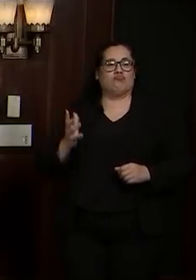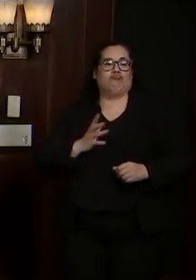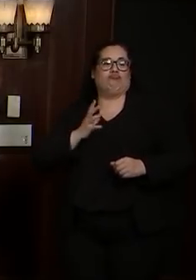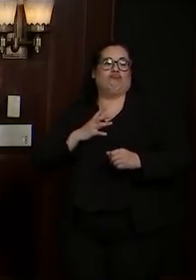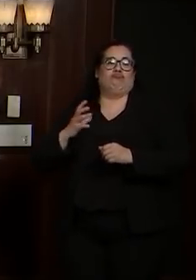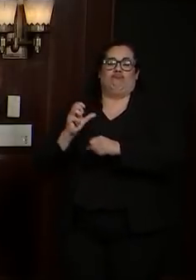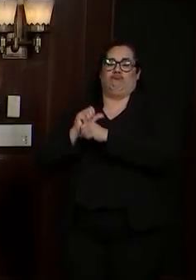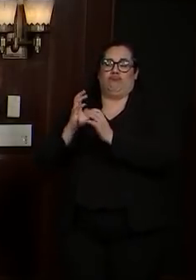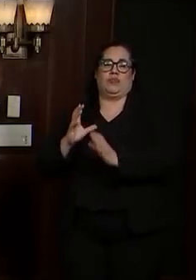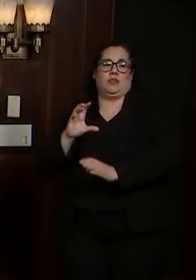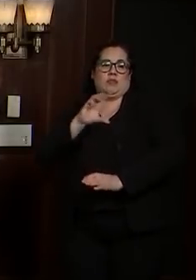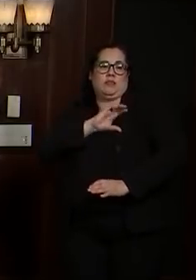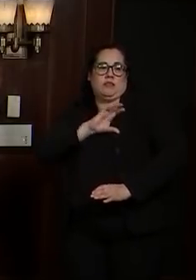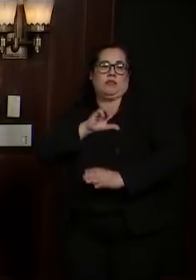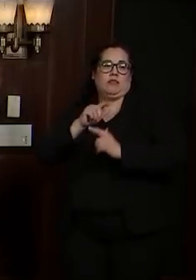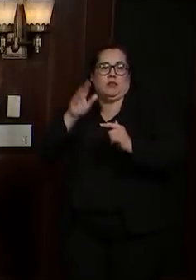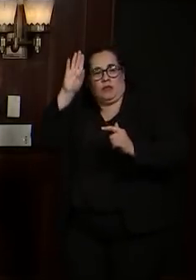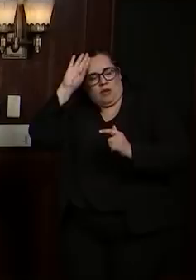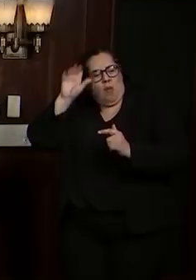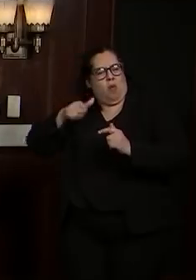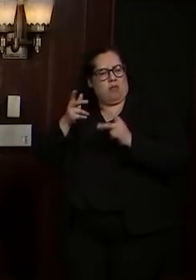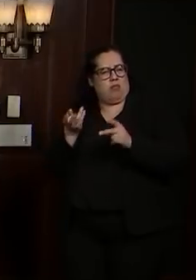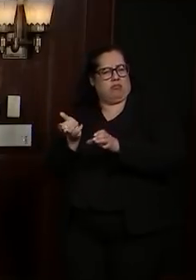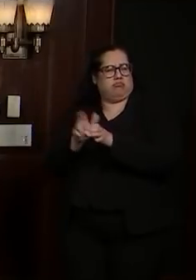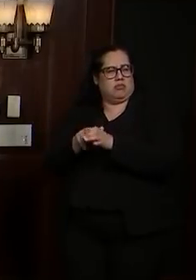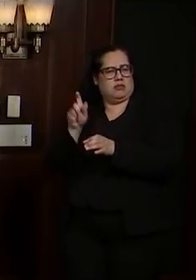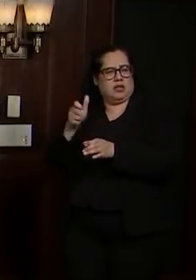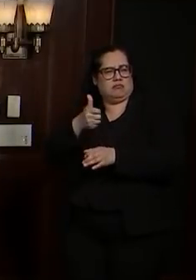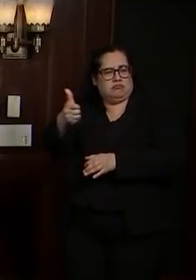oficiales del Departamento de Policía, bomberos, otras personas